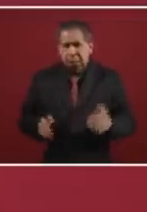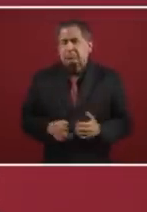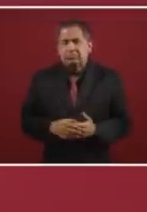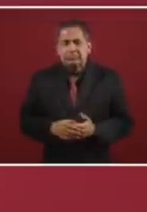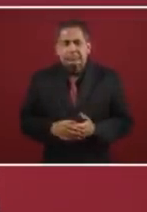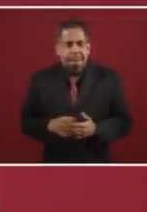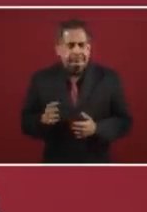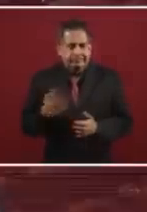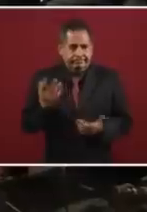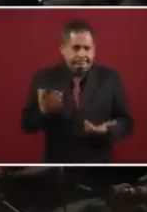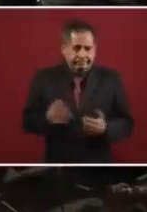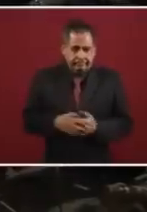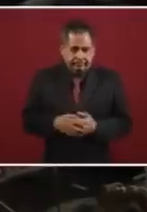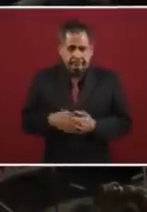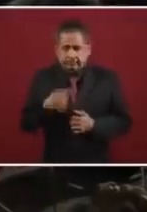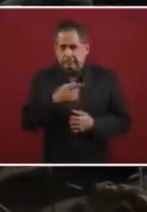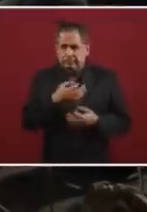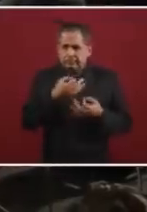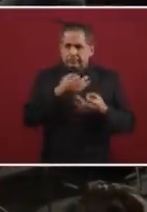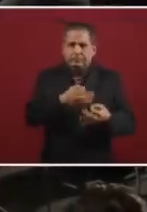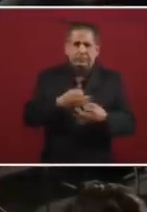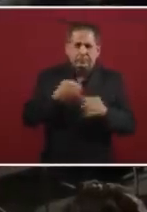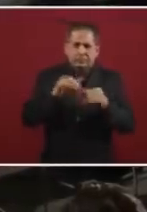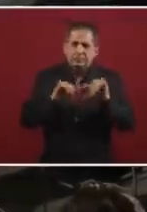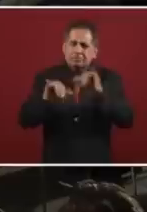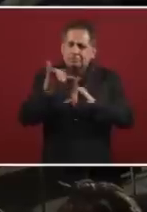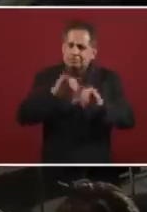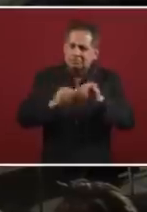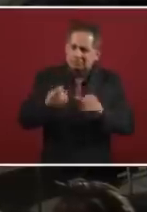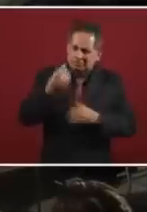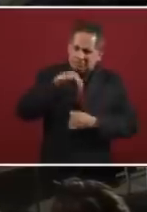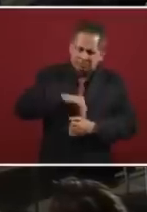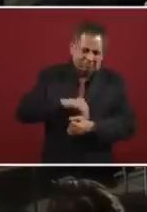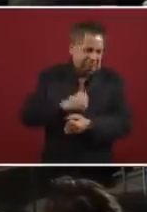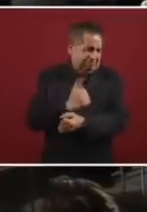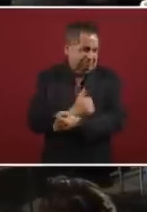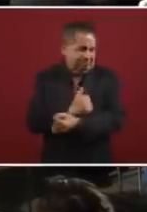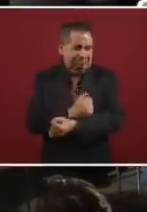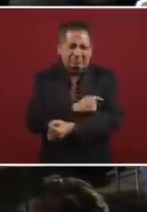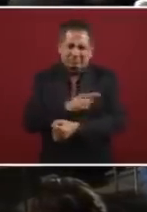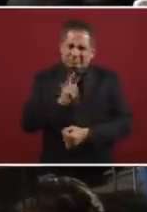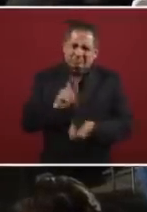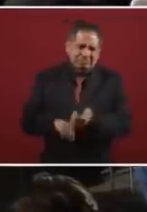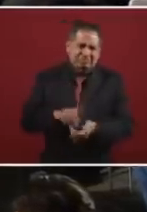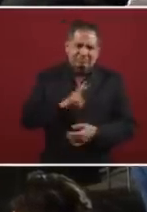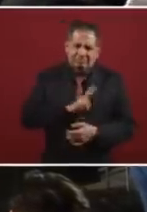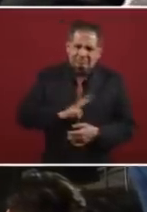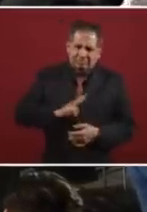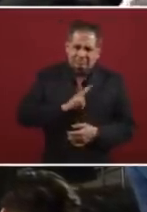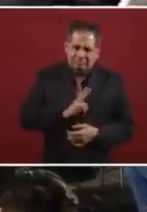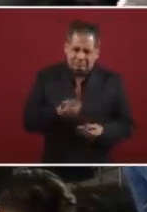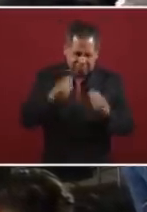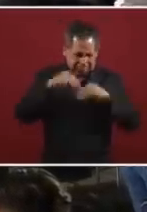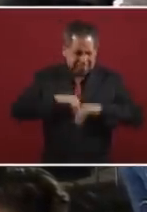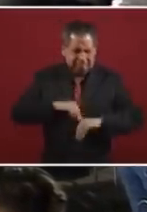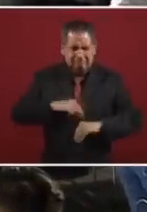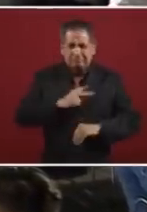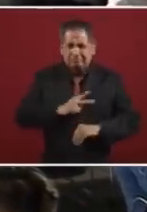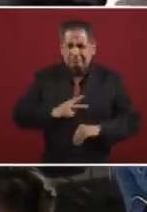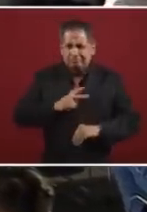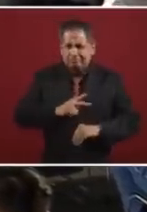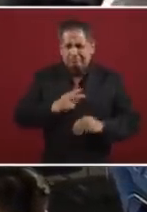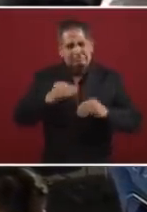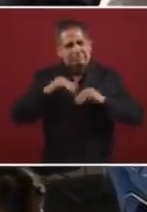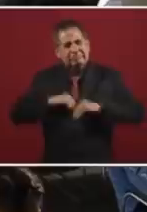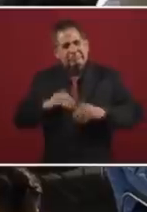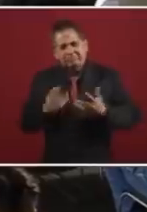porque son drogas químicas son veneno aquí se ha mostrado están